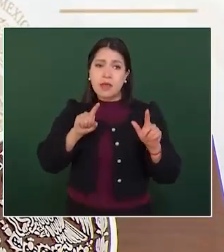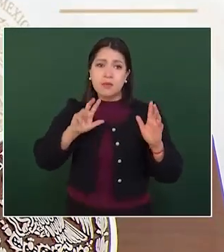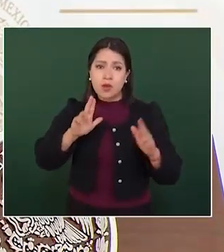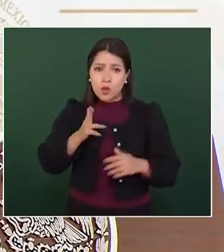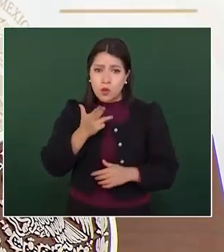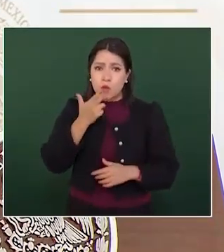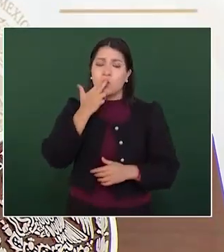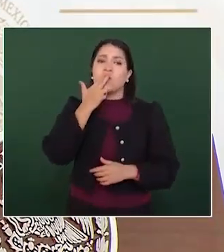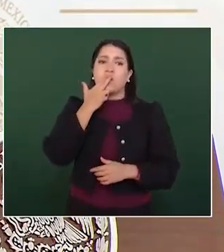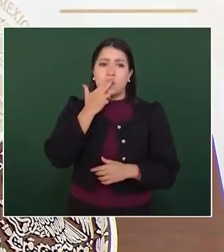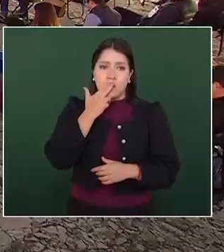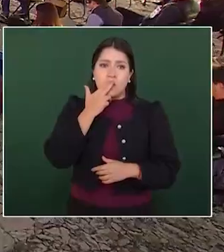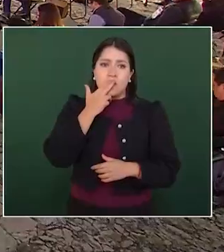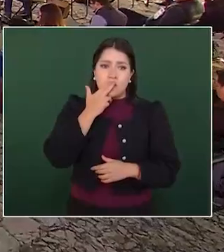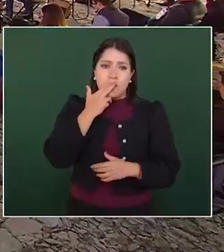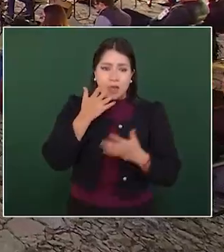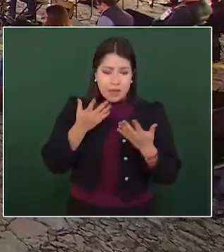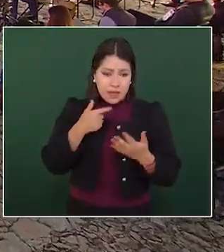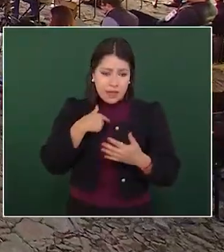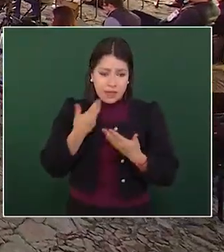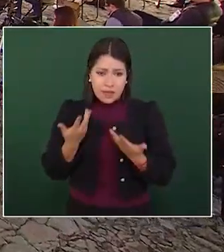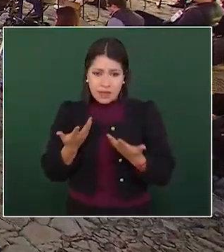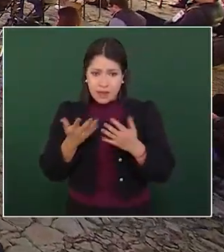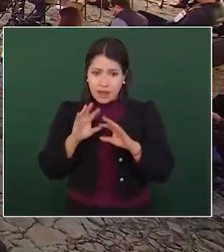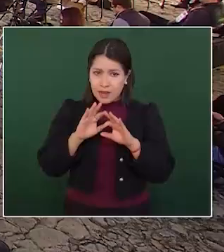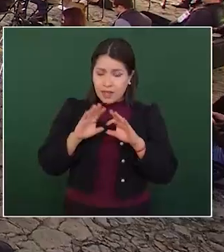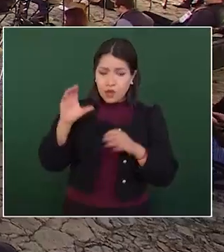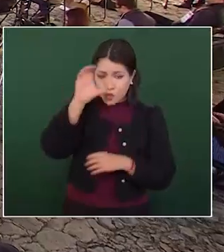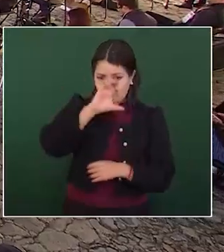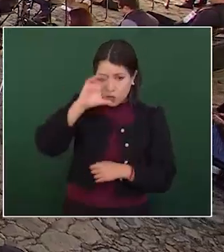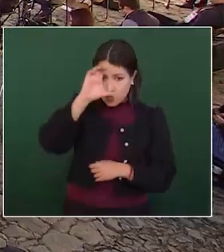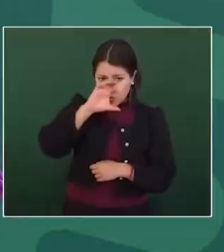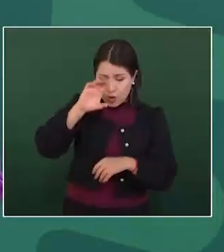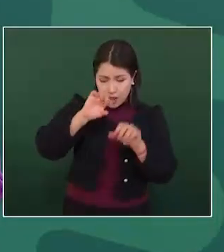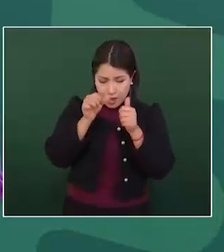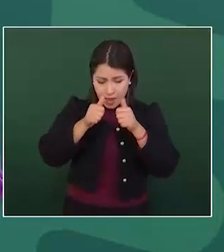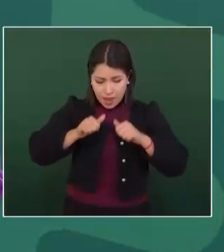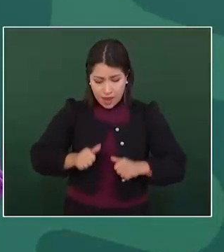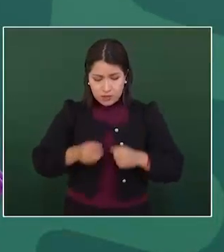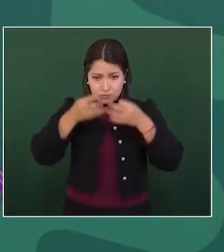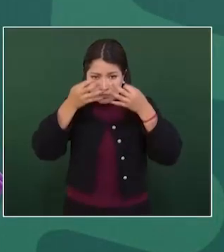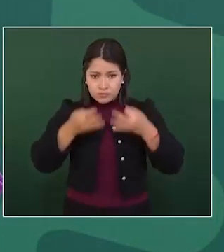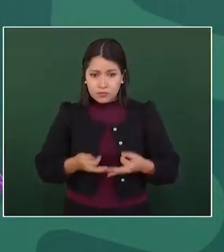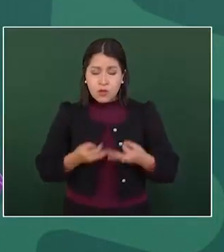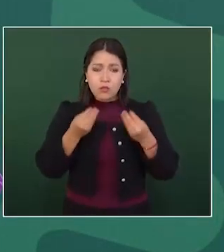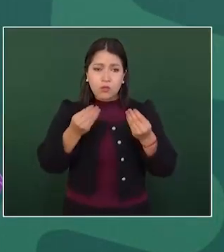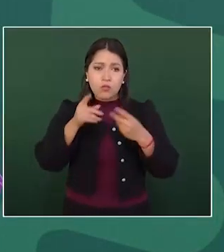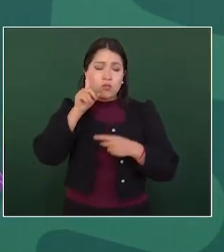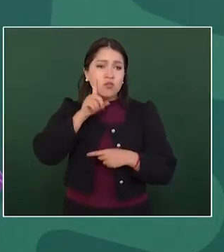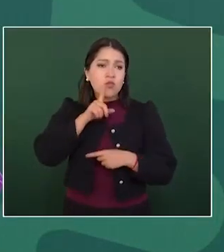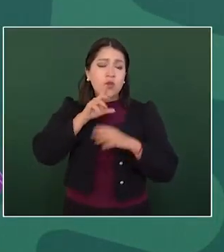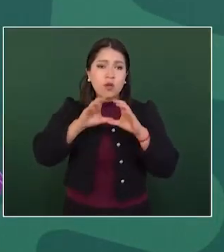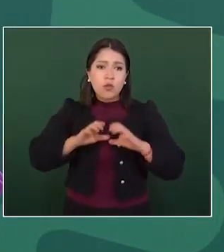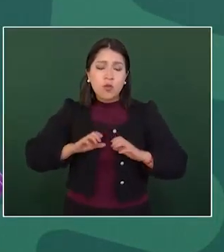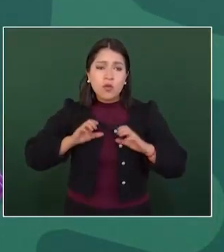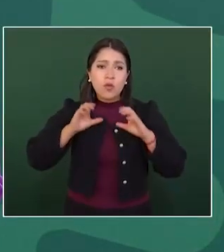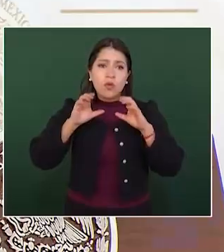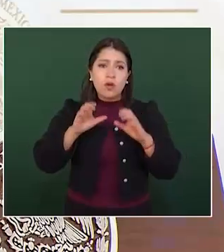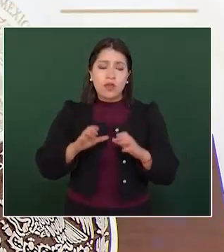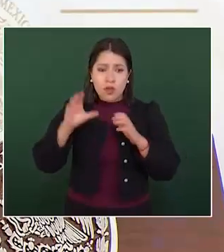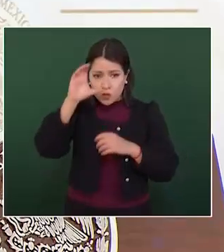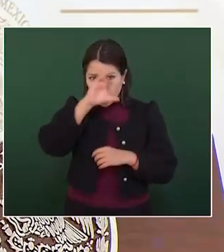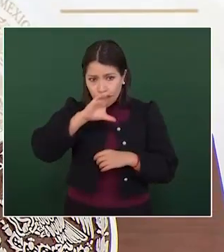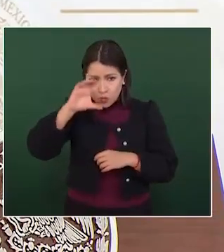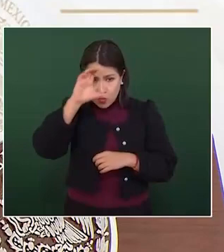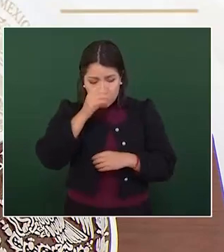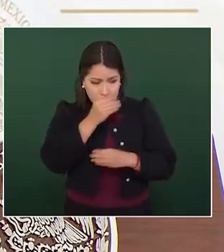las creaciones originales. La cultura también es cuidado. Cientos de mujeres cuidan el patrimonio, la cultura